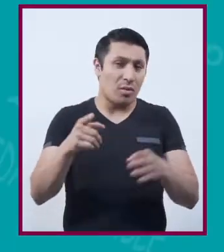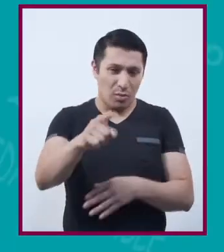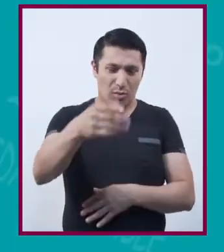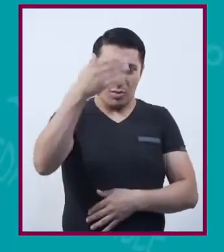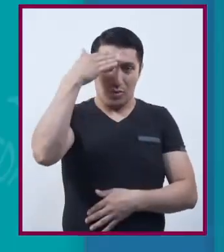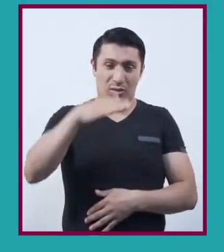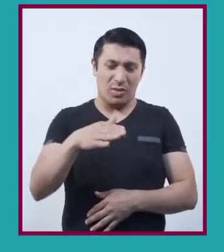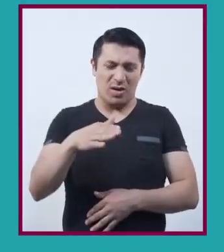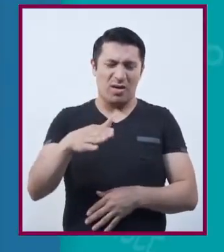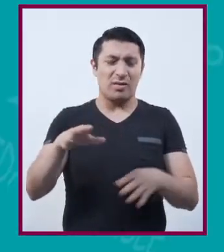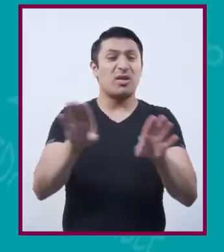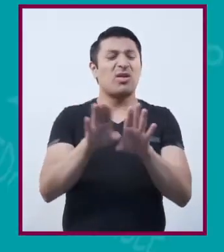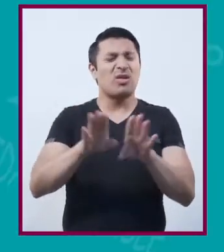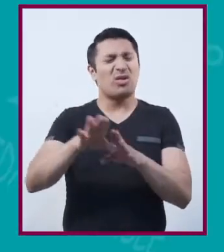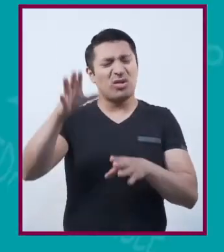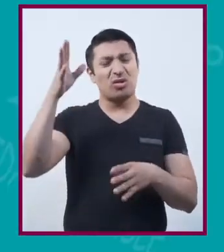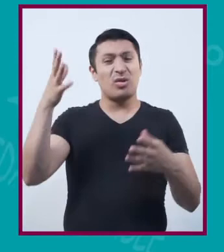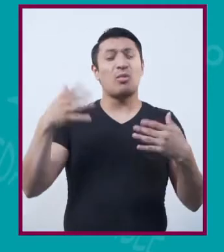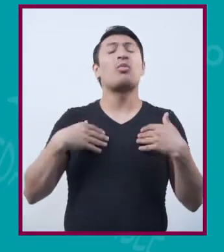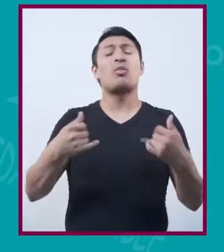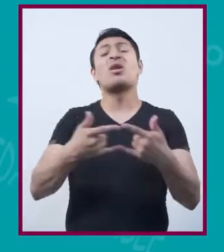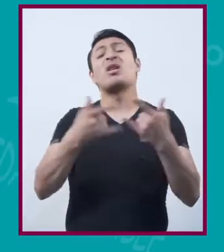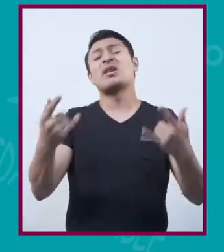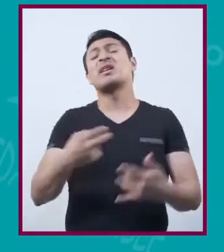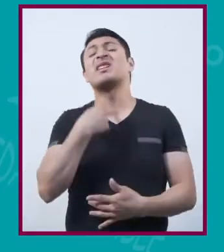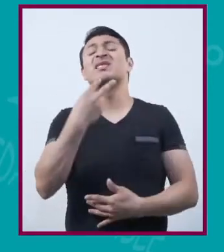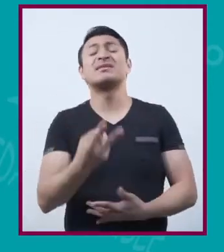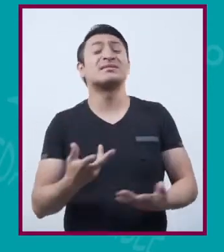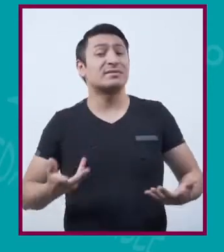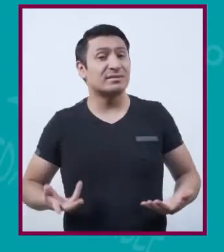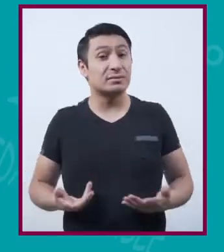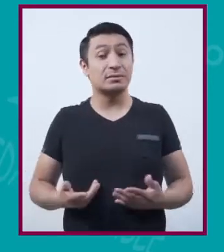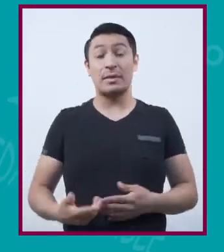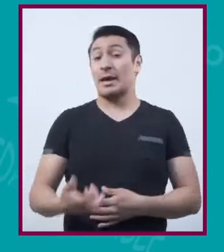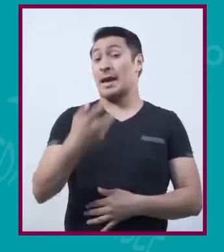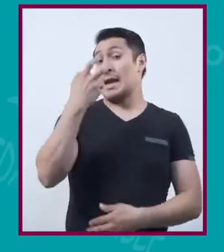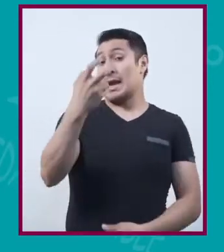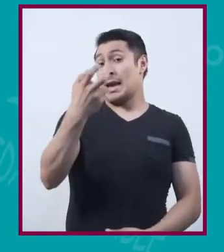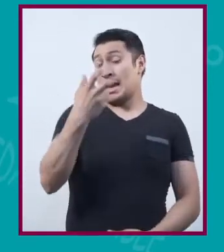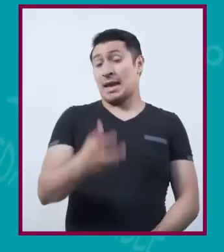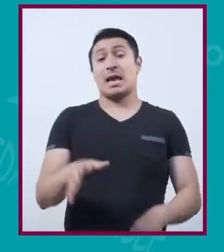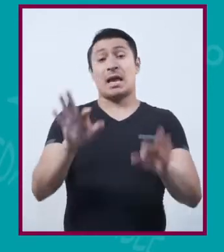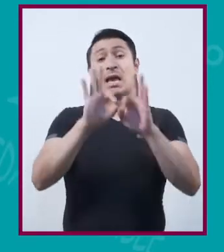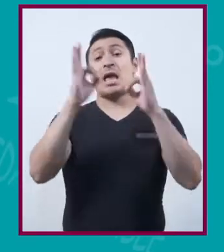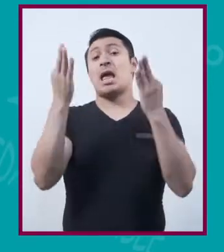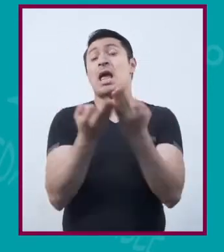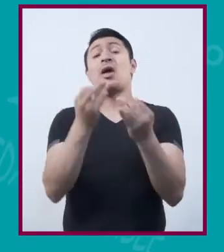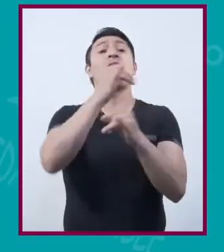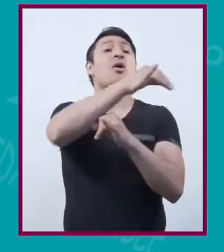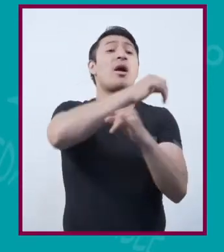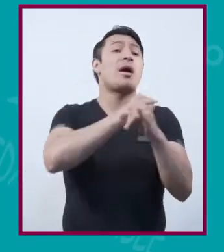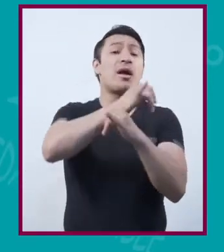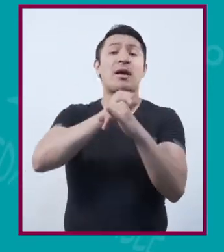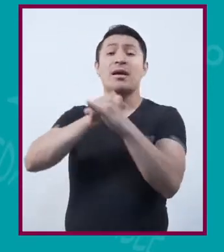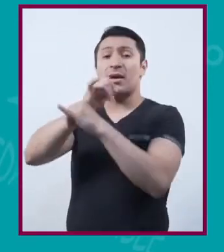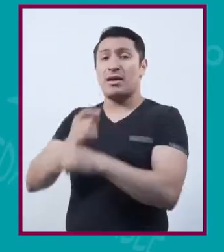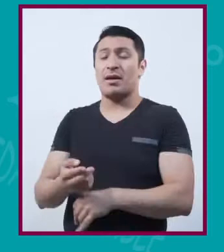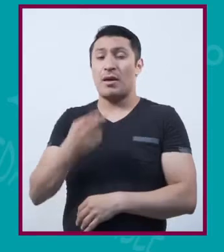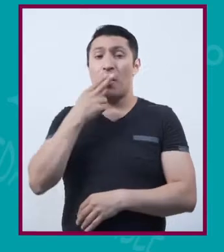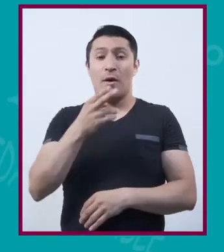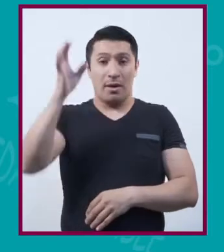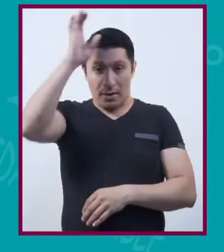oral? Bueno, la historia oral es una metodología de investigación que se usa en las